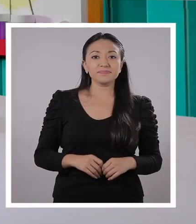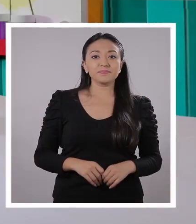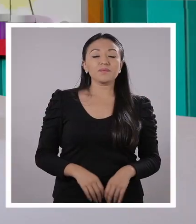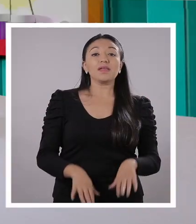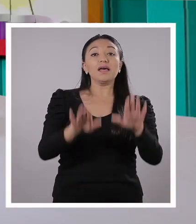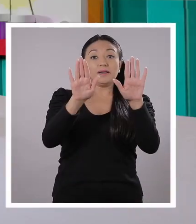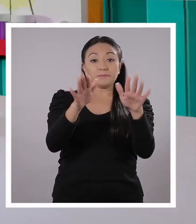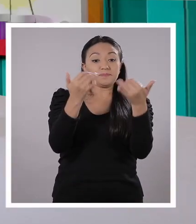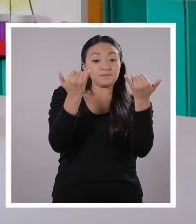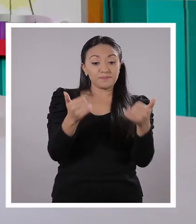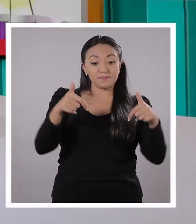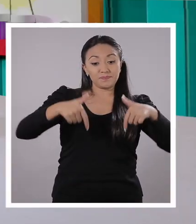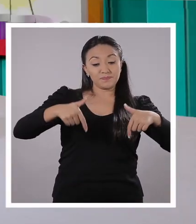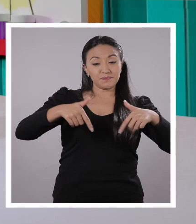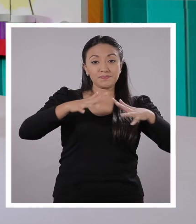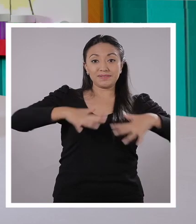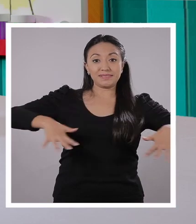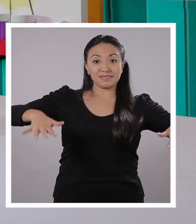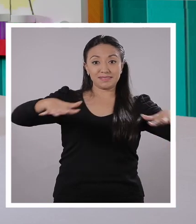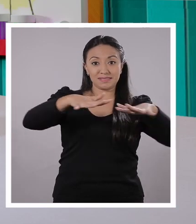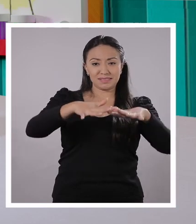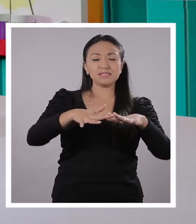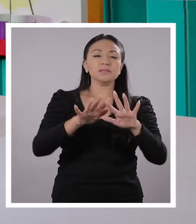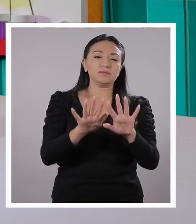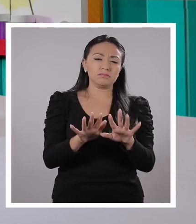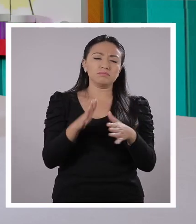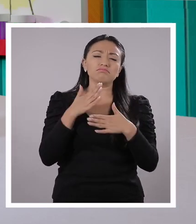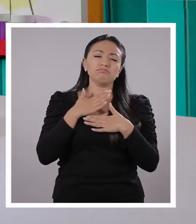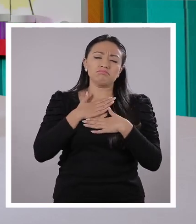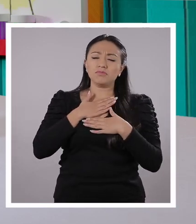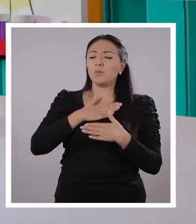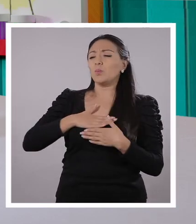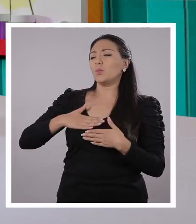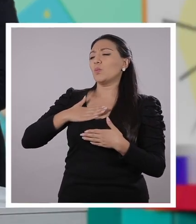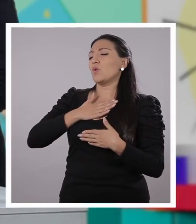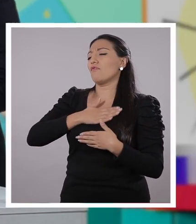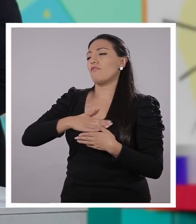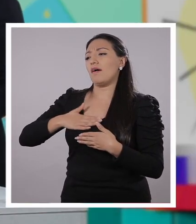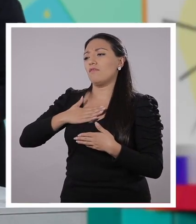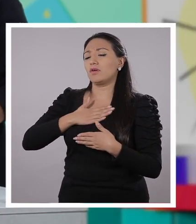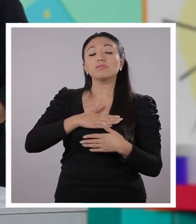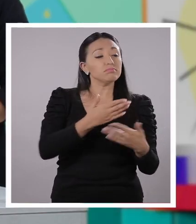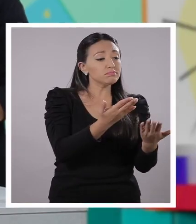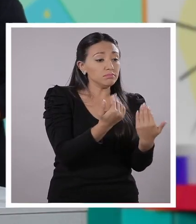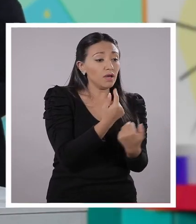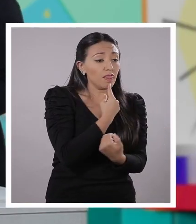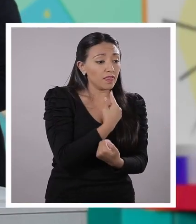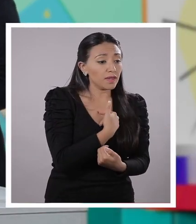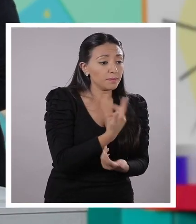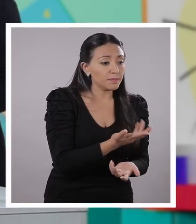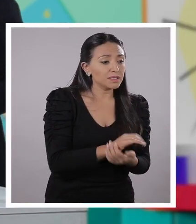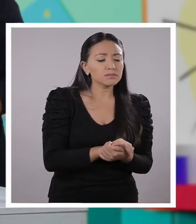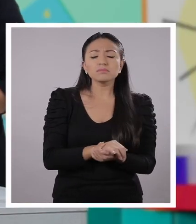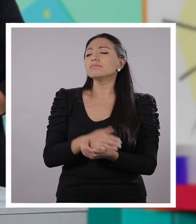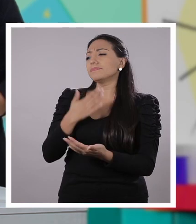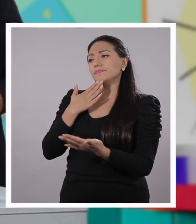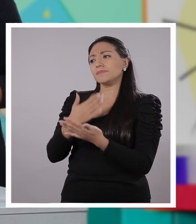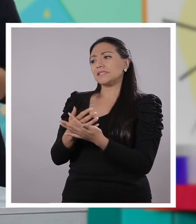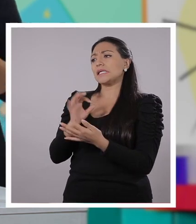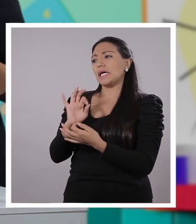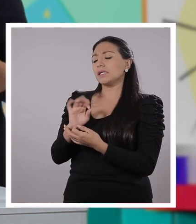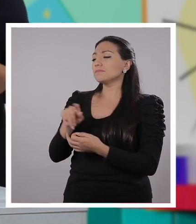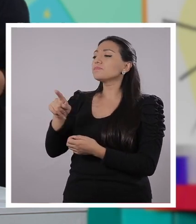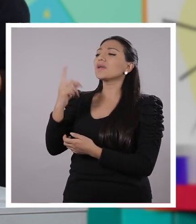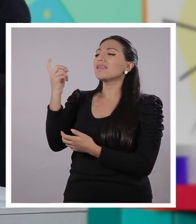Y aprovechando esta situación de cortesía, yo necesito pedirte un favor. ¡Encantado, profe! Gracias,